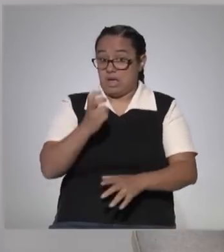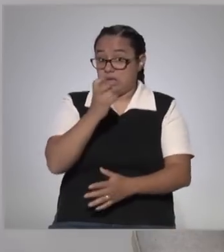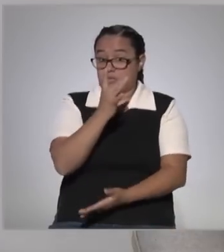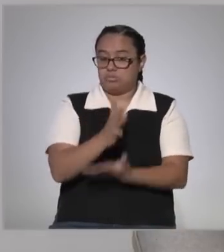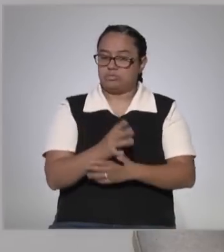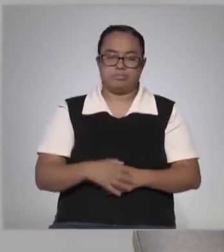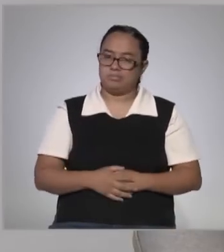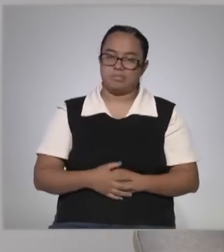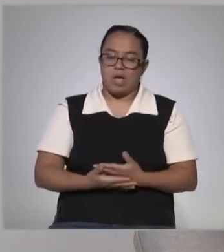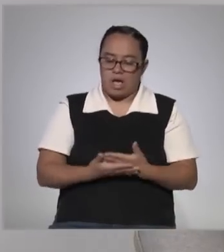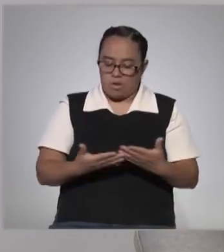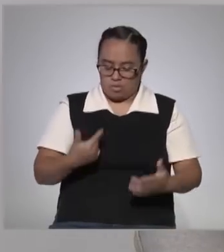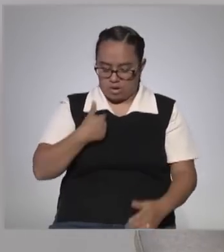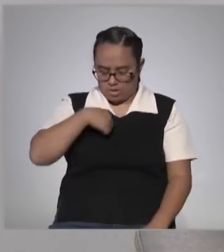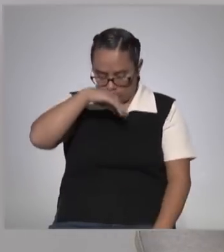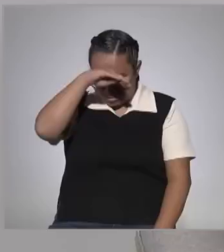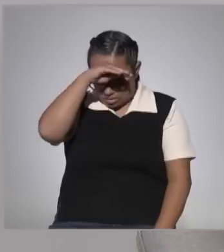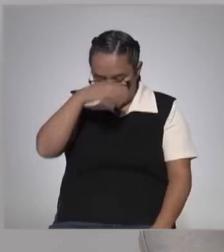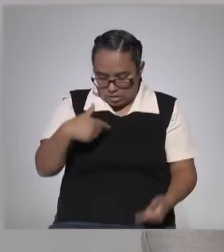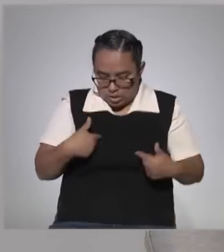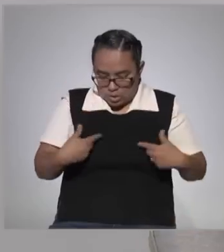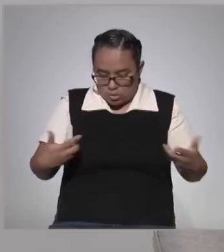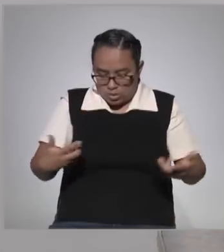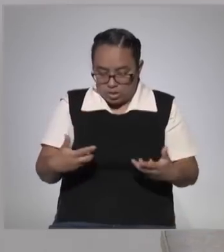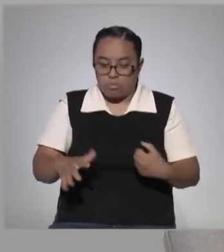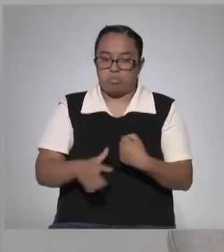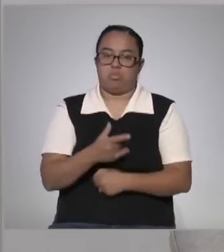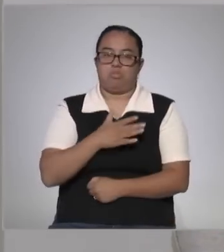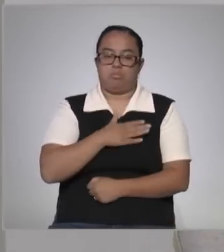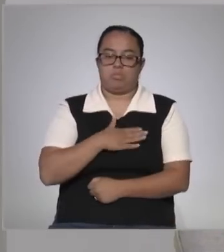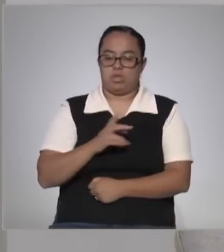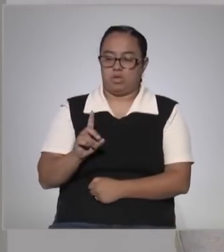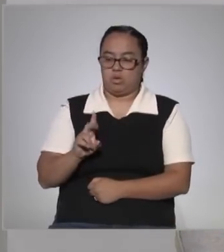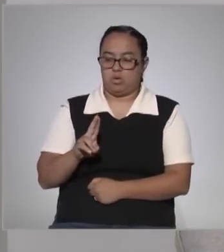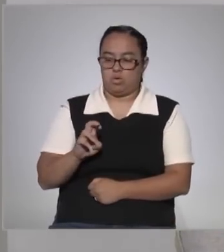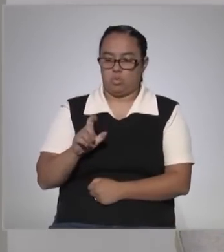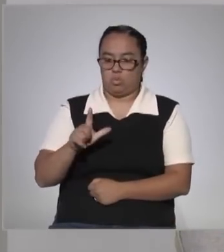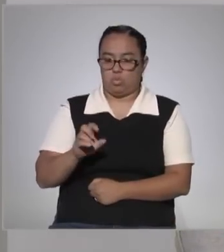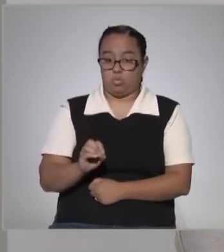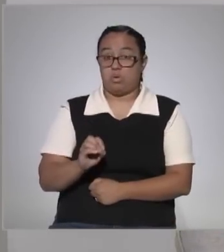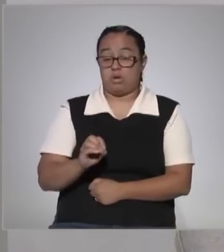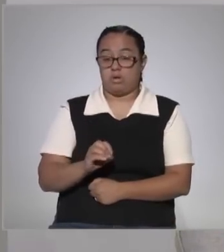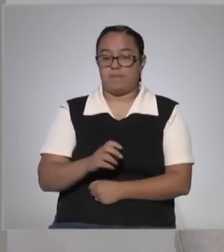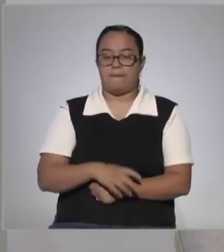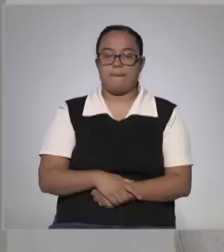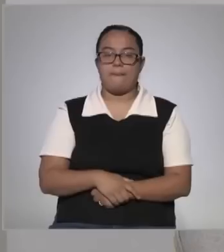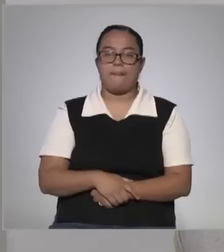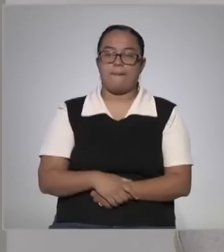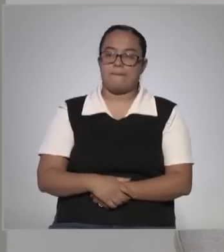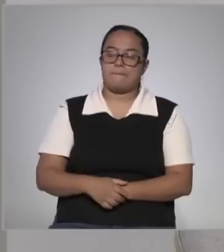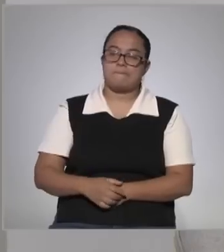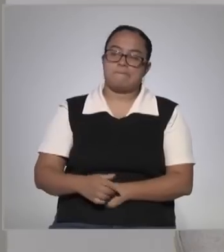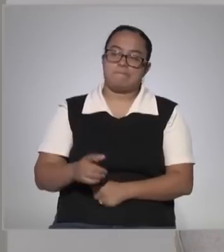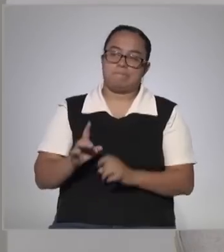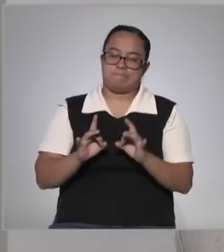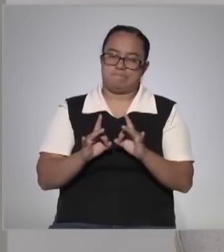¿y ahora qué hago yo? Porque también es mi propio duelo. Claro. El estar en la viudez podría